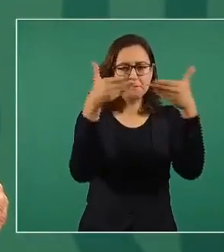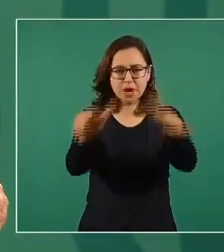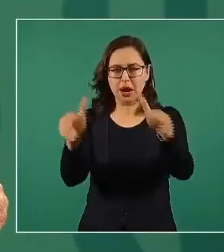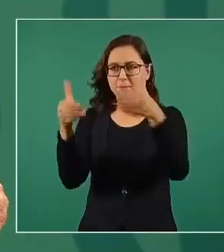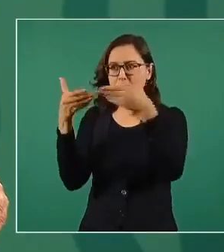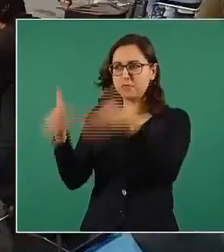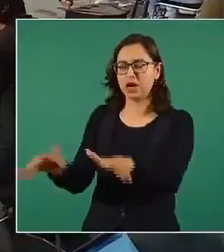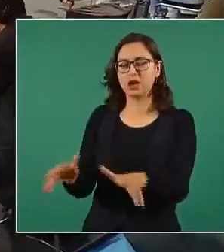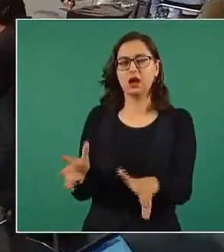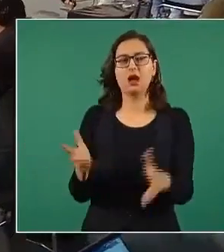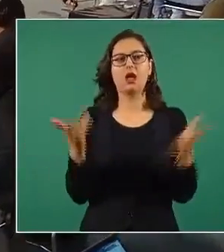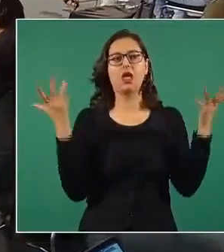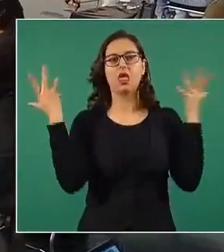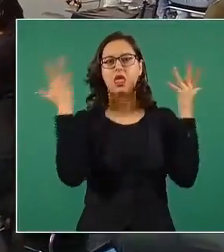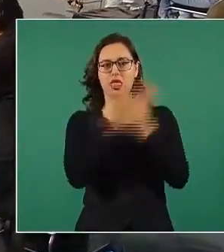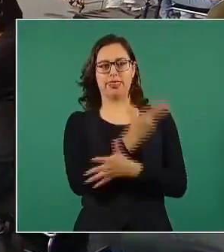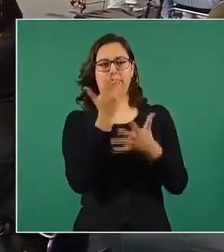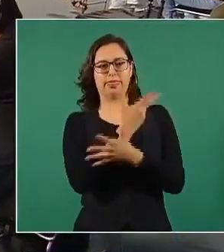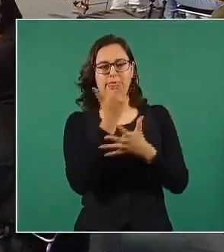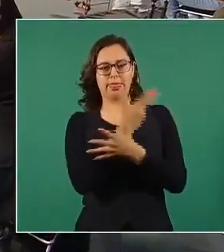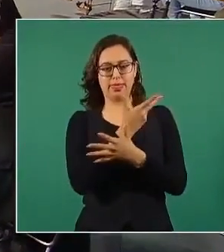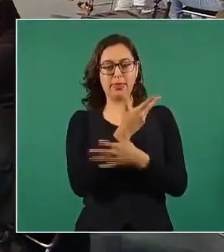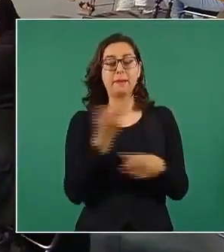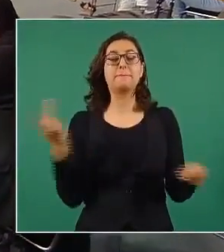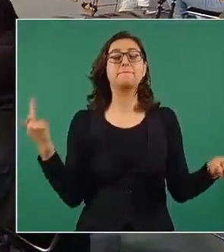A veces estas asociaciones